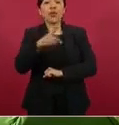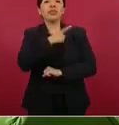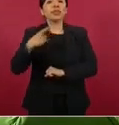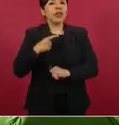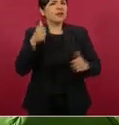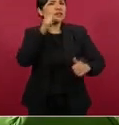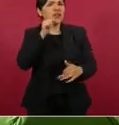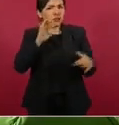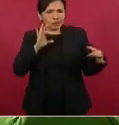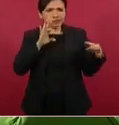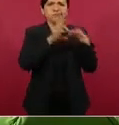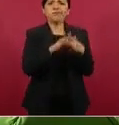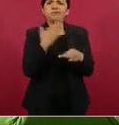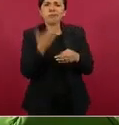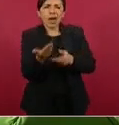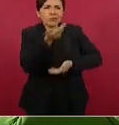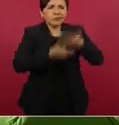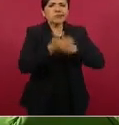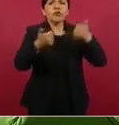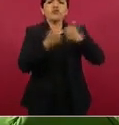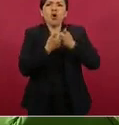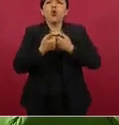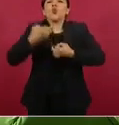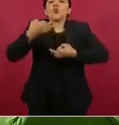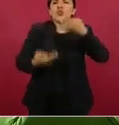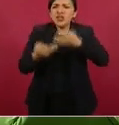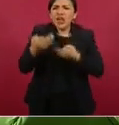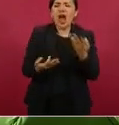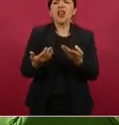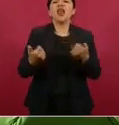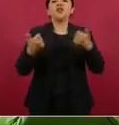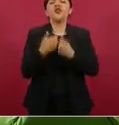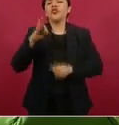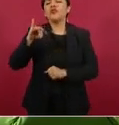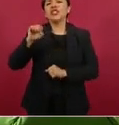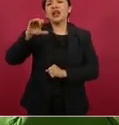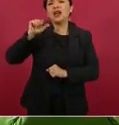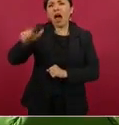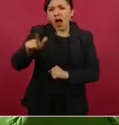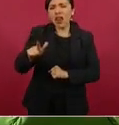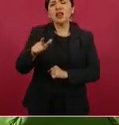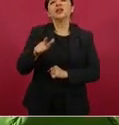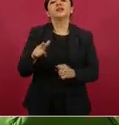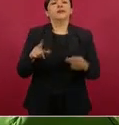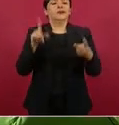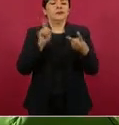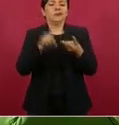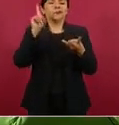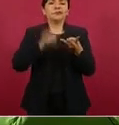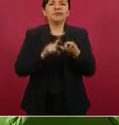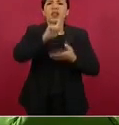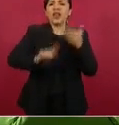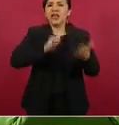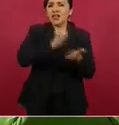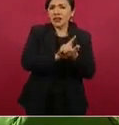buenas relaciones con el Poder Judicial, con la Fiscalía, con el Poder Legislativo,